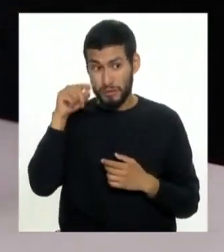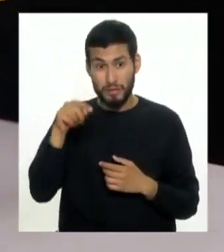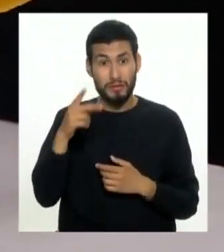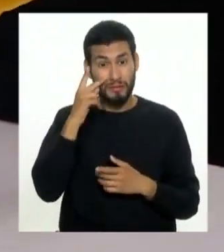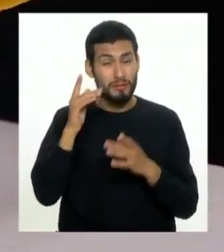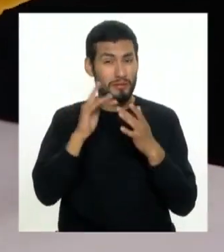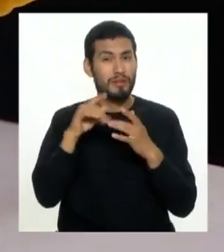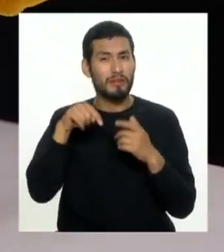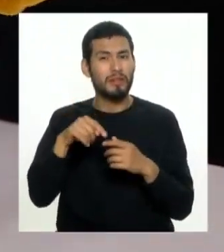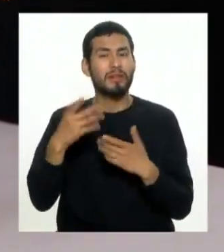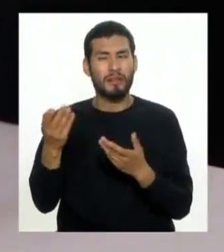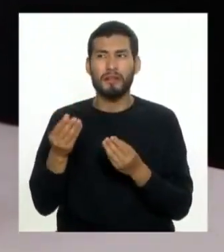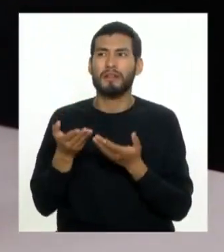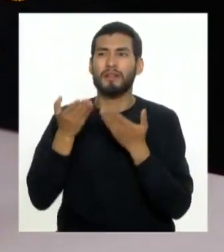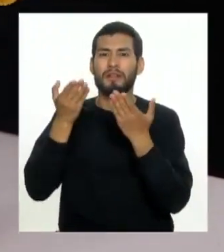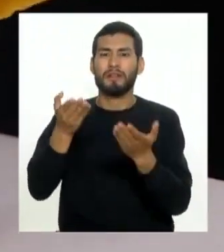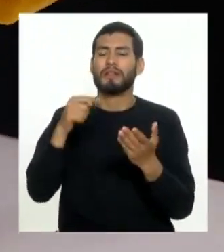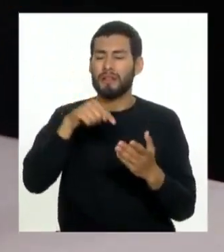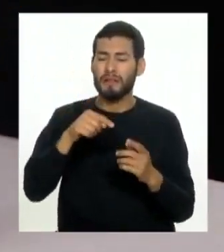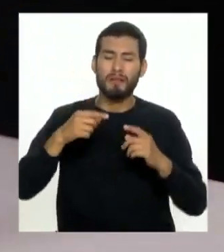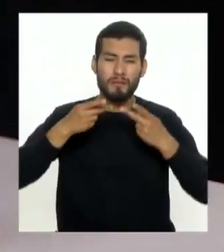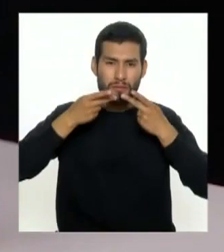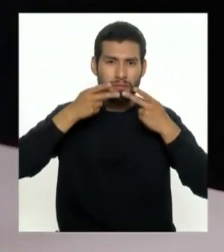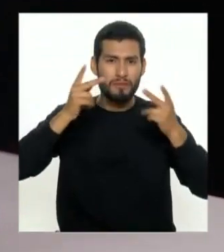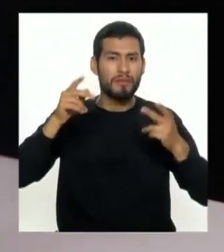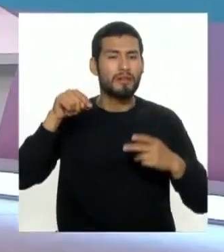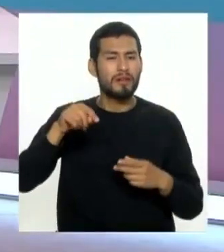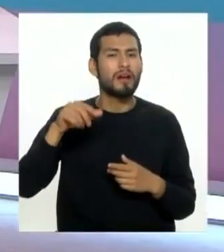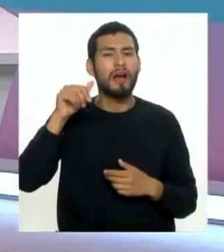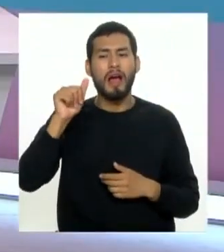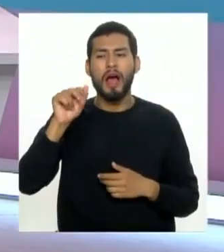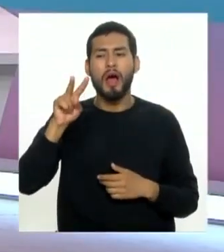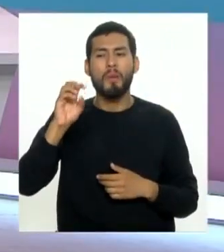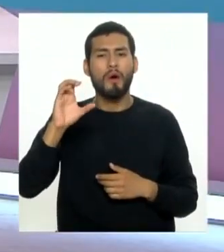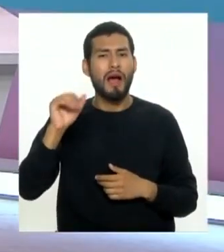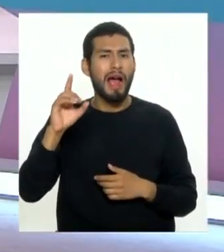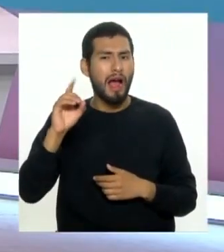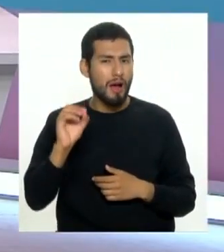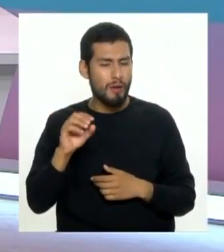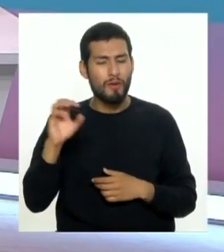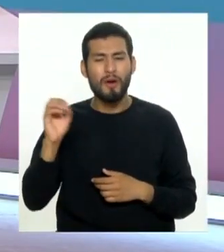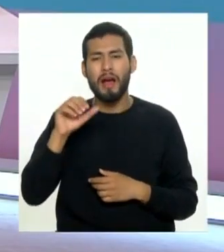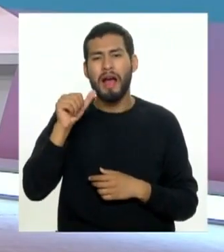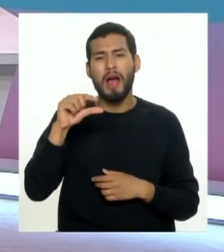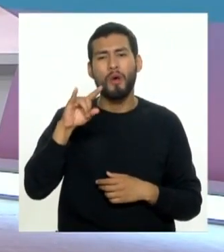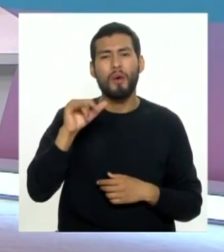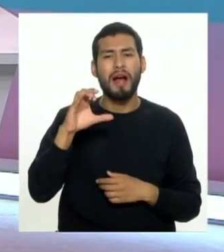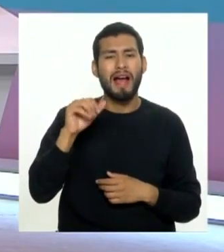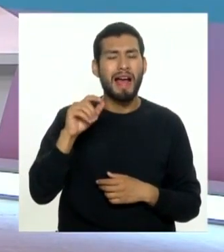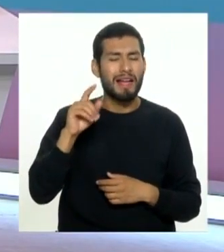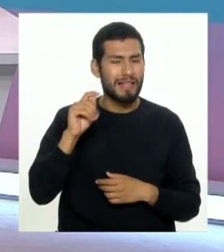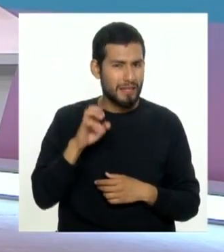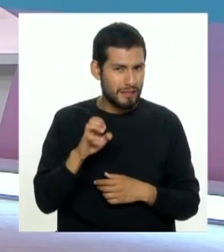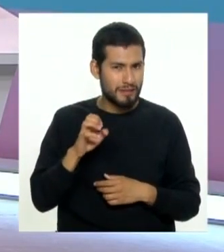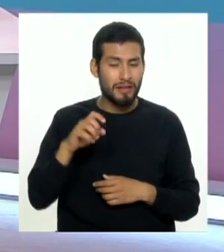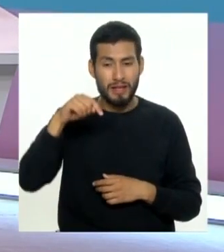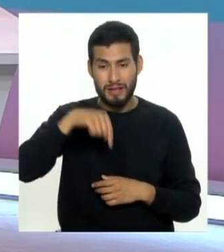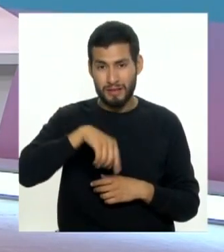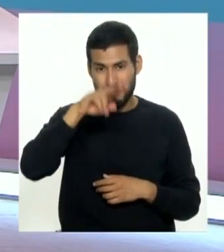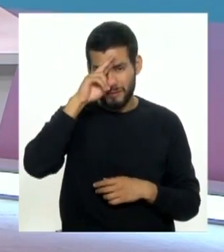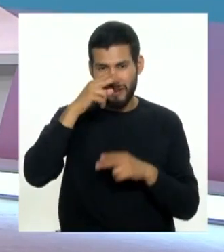señal también llega al extranjero. Entonces nuestra señal, aboqueiro, le pueden decir aguacate, palta para el